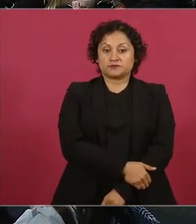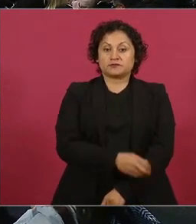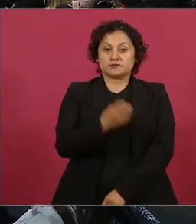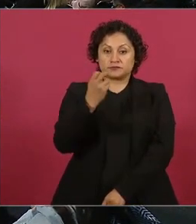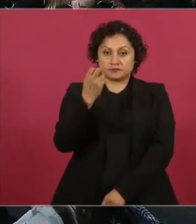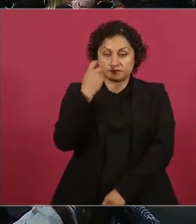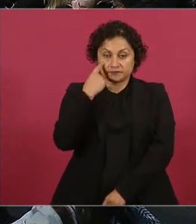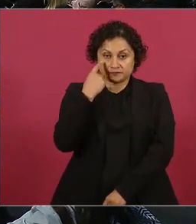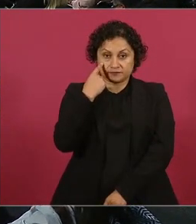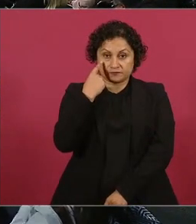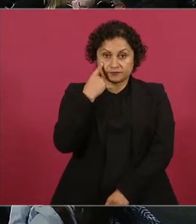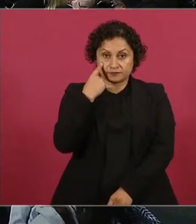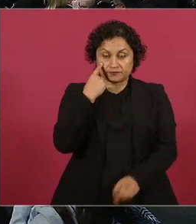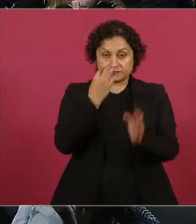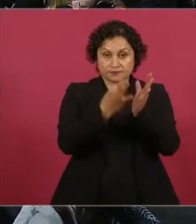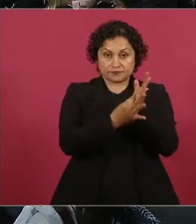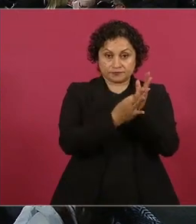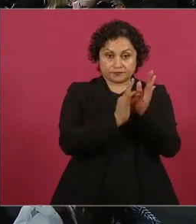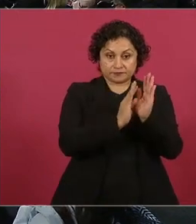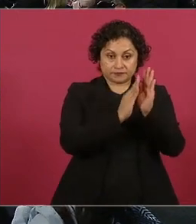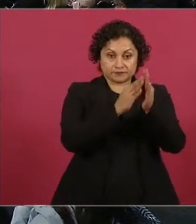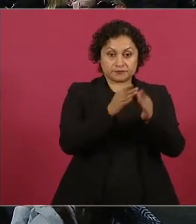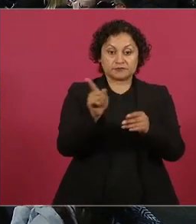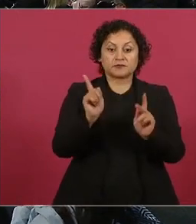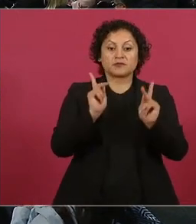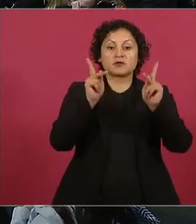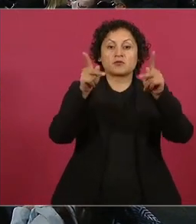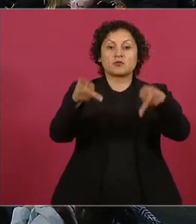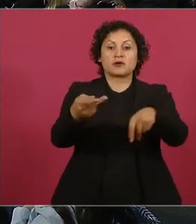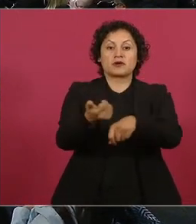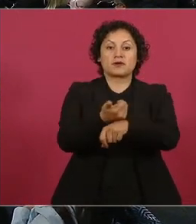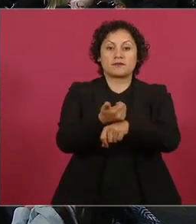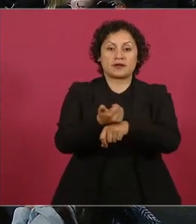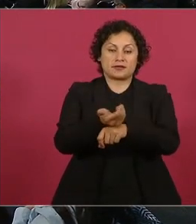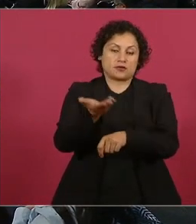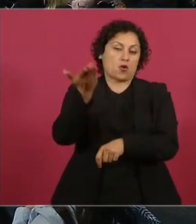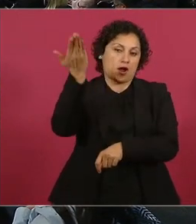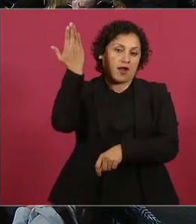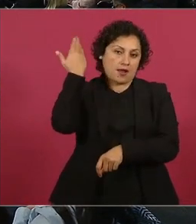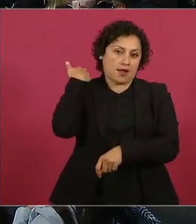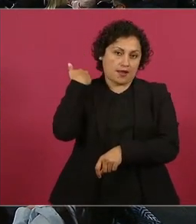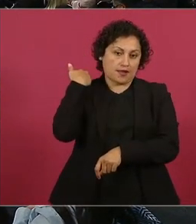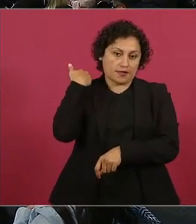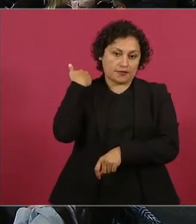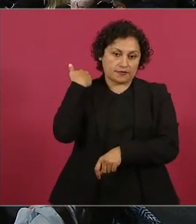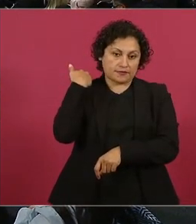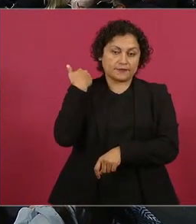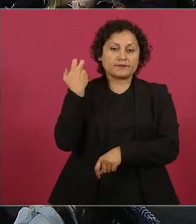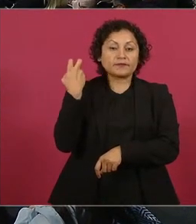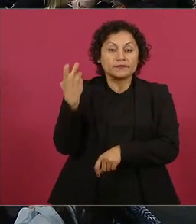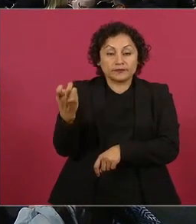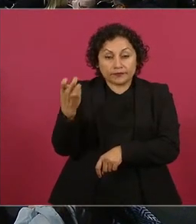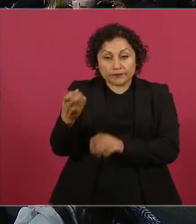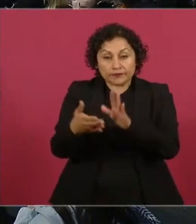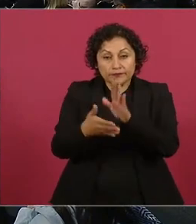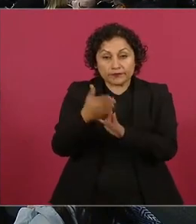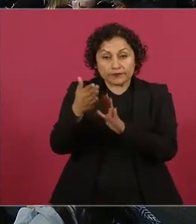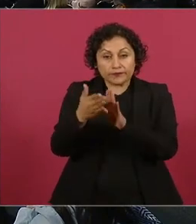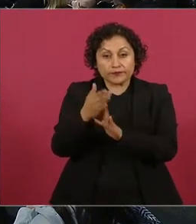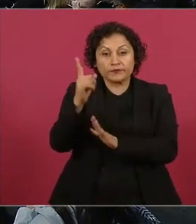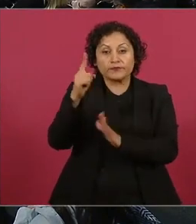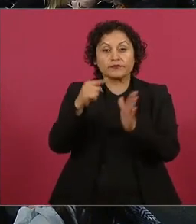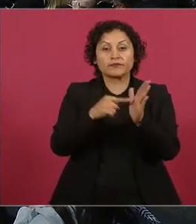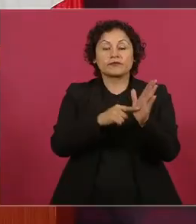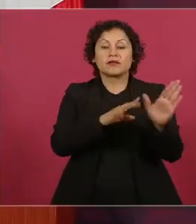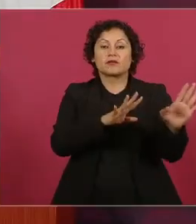estructura. El puente, el amarillo es el antiguo, ese se construyó en